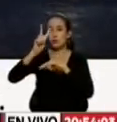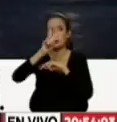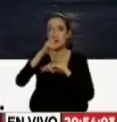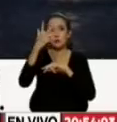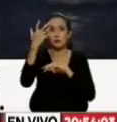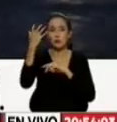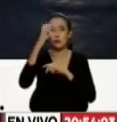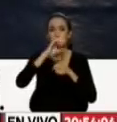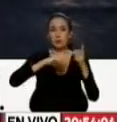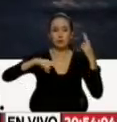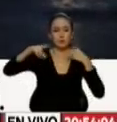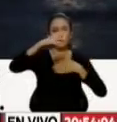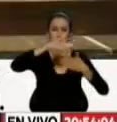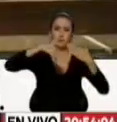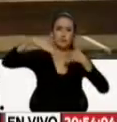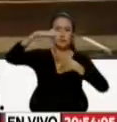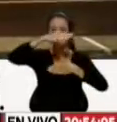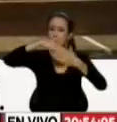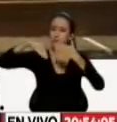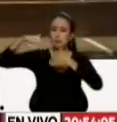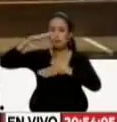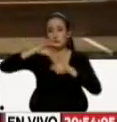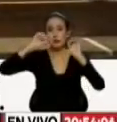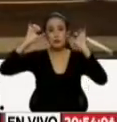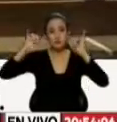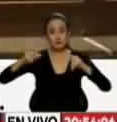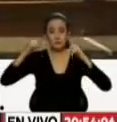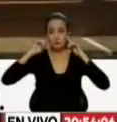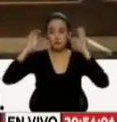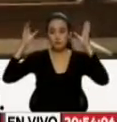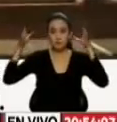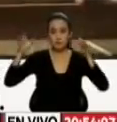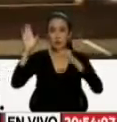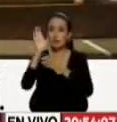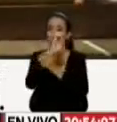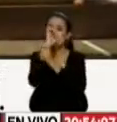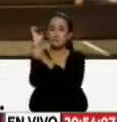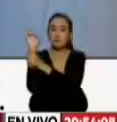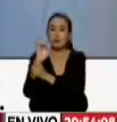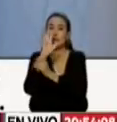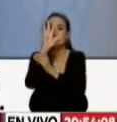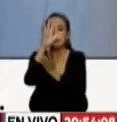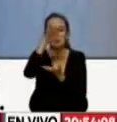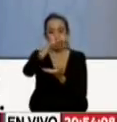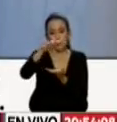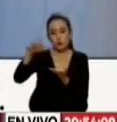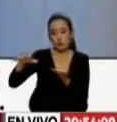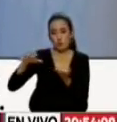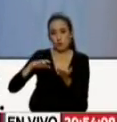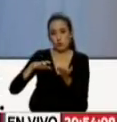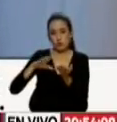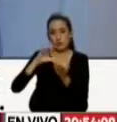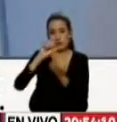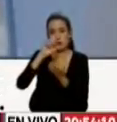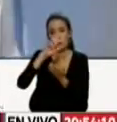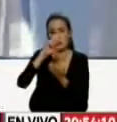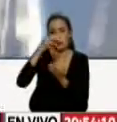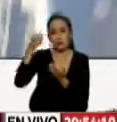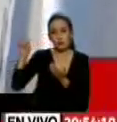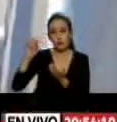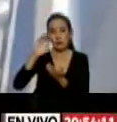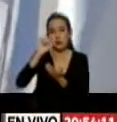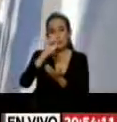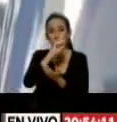215 kilómetros por hora, Florence mantiene en situación de emergencia a 5 estados: a Carolina del Norte, Carolina del